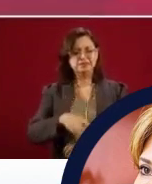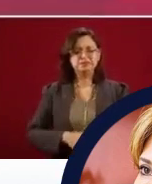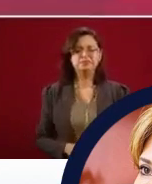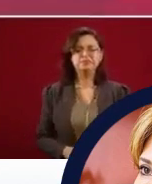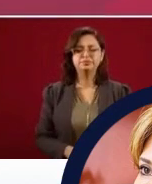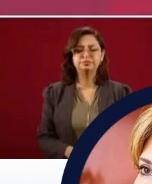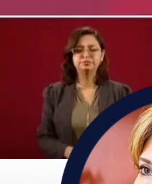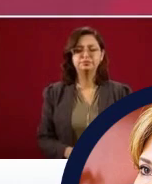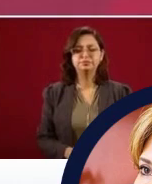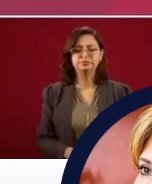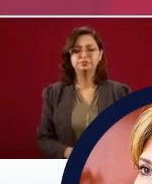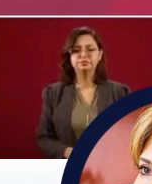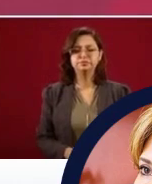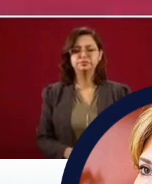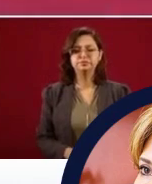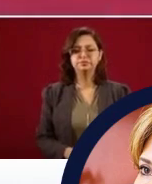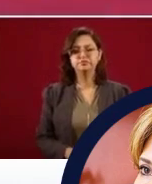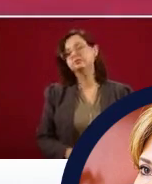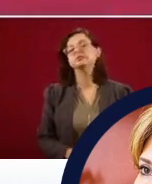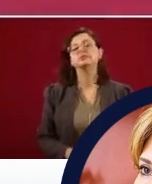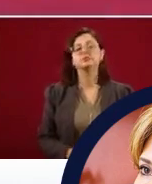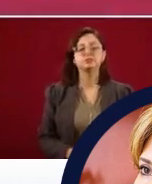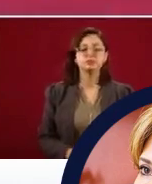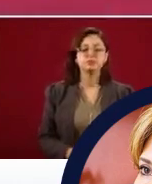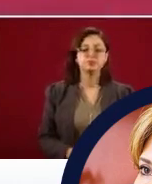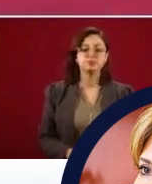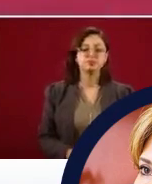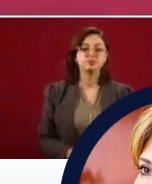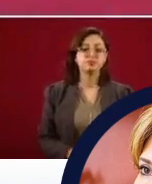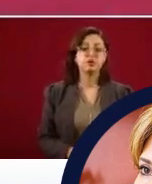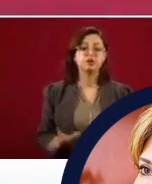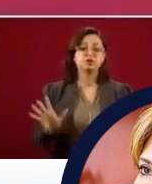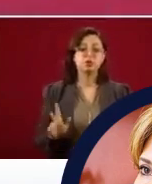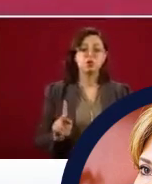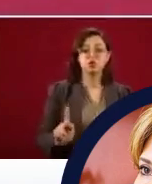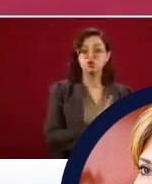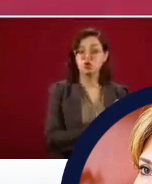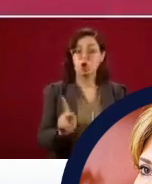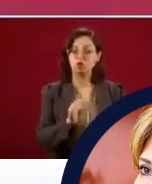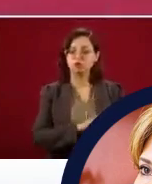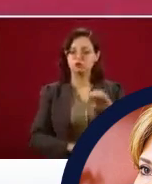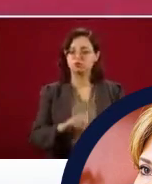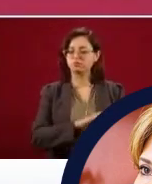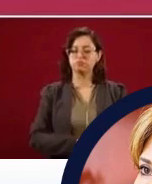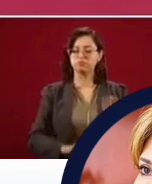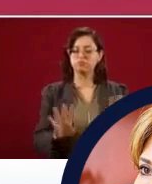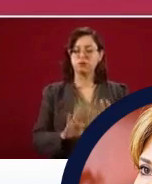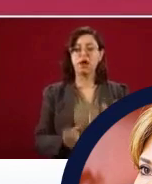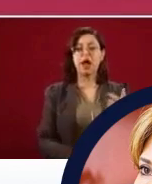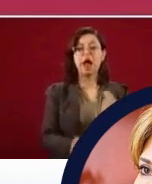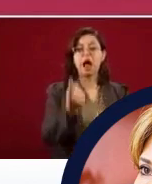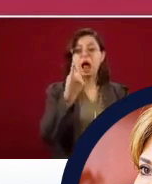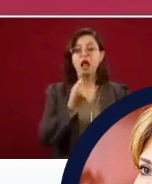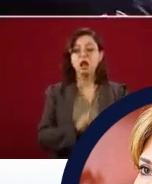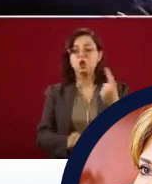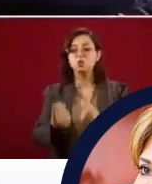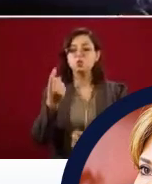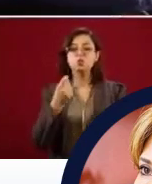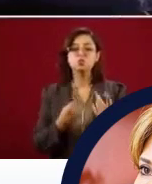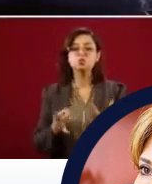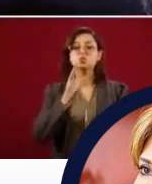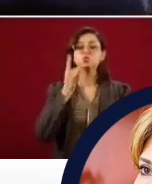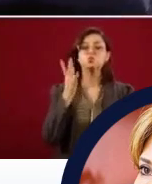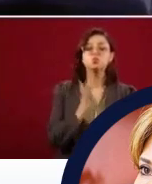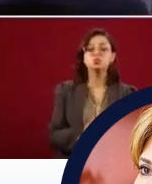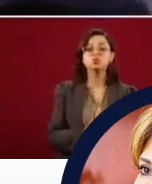seguidores todo lo que hemos dicho a través de los años para que no digan que solamente ahora es cuando criticamos. O